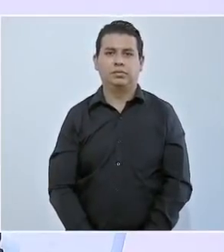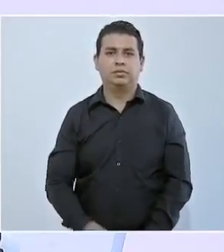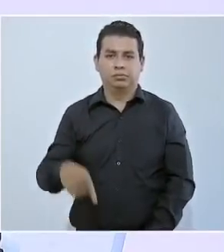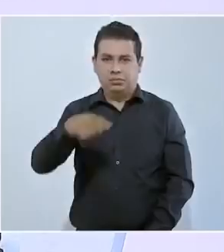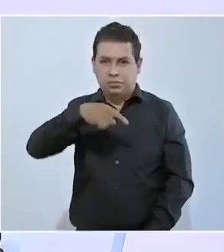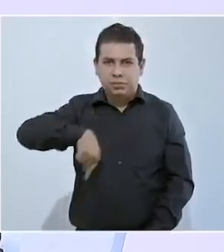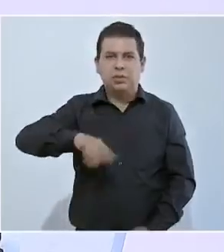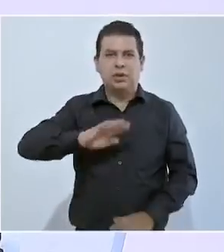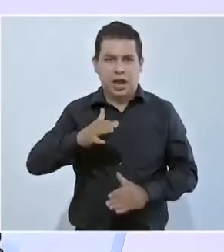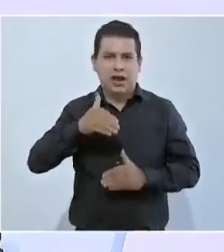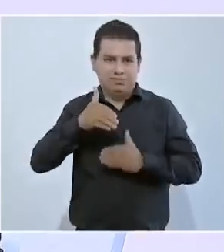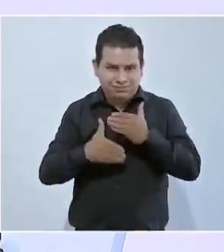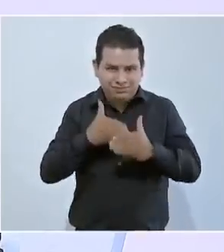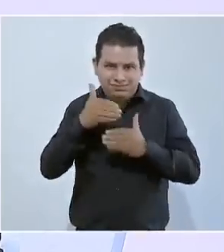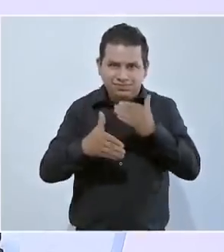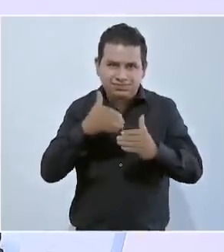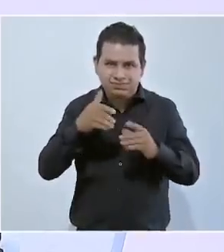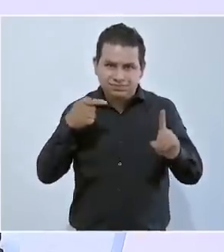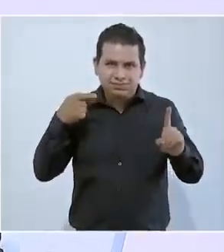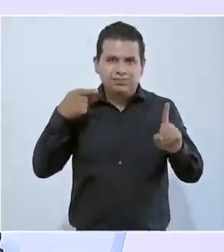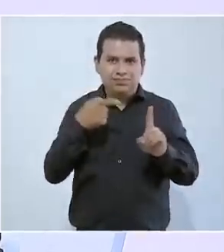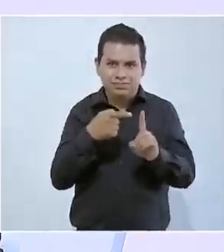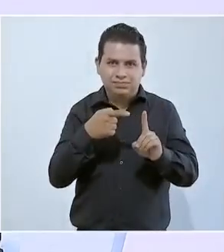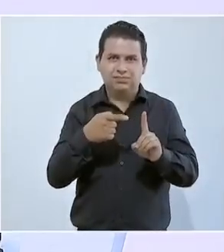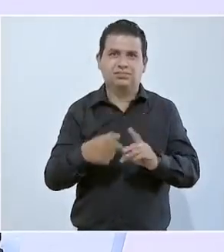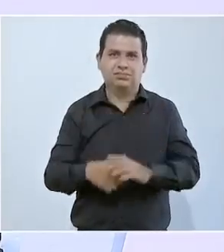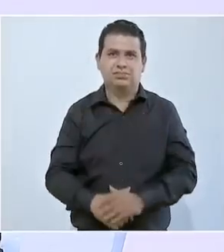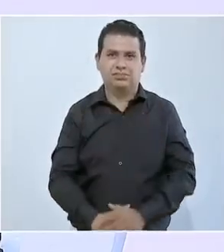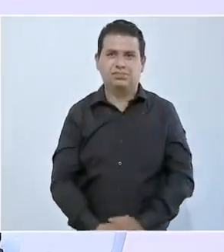trabajando, se están